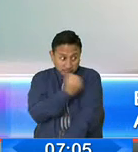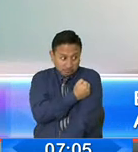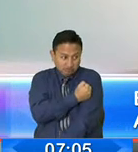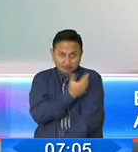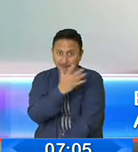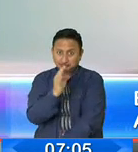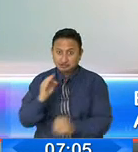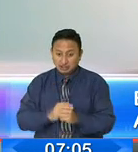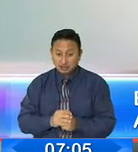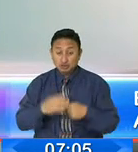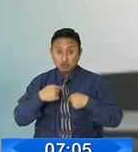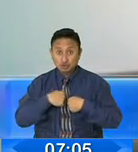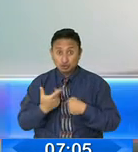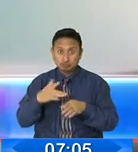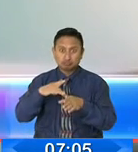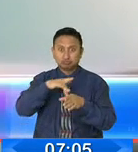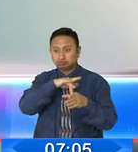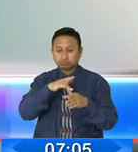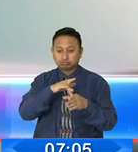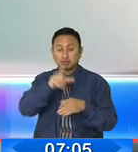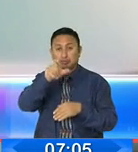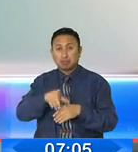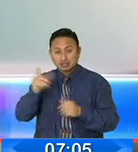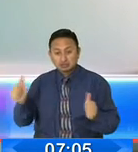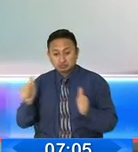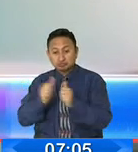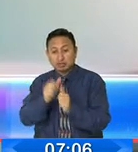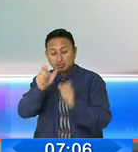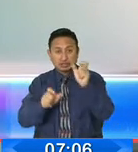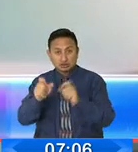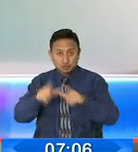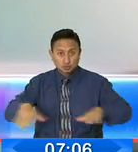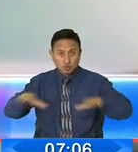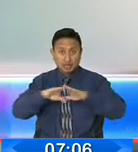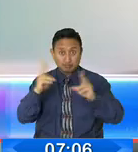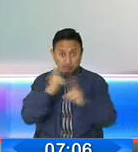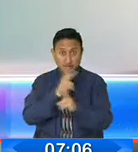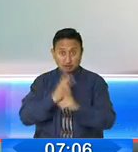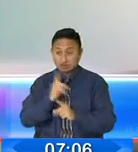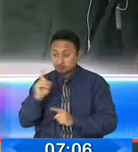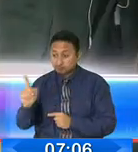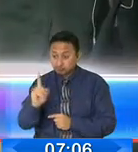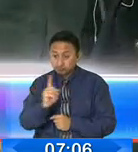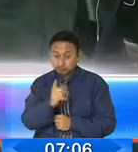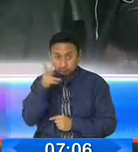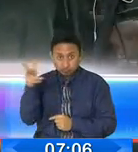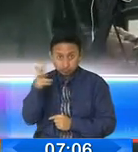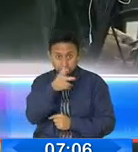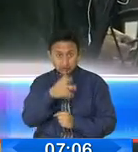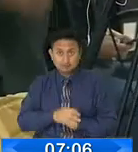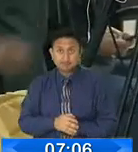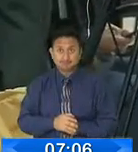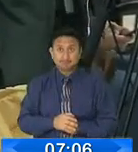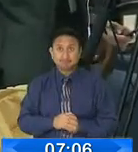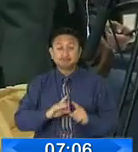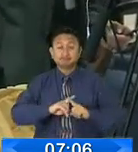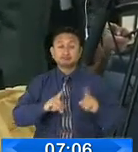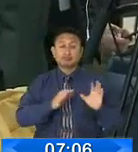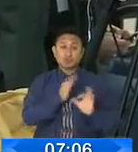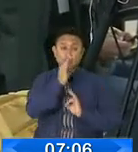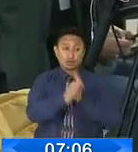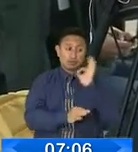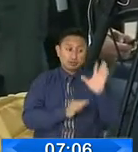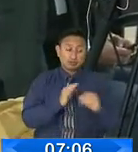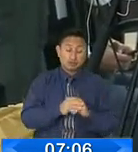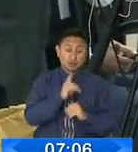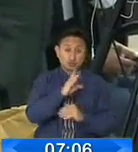los más expuestos porque es gente que está cercana a todos los espacios donde está el contagio. Sin embargo, el coronavirus no es el